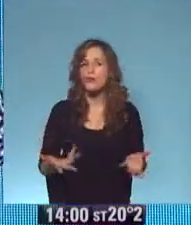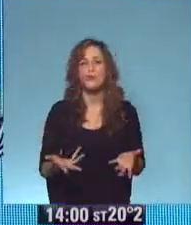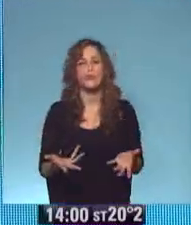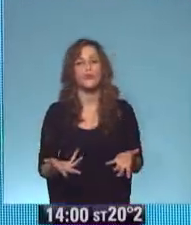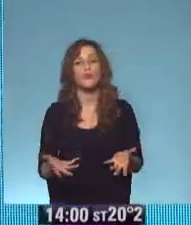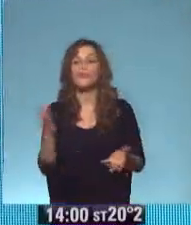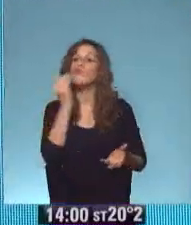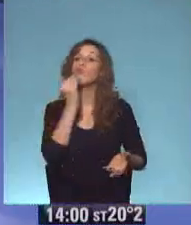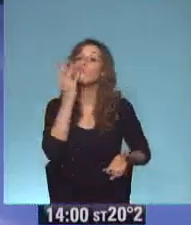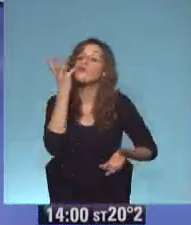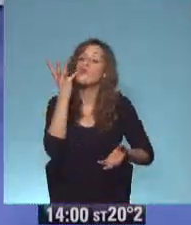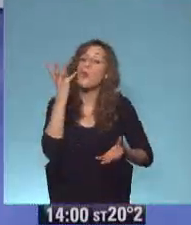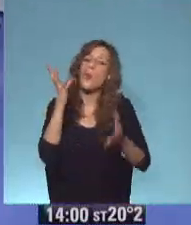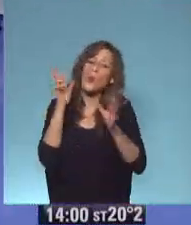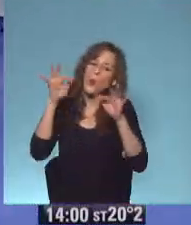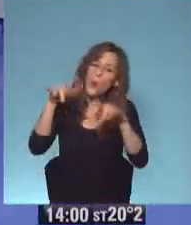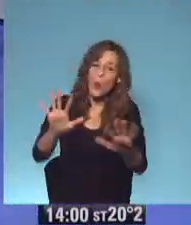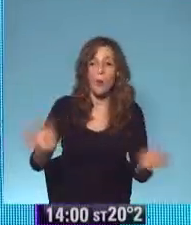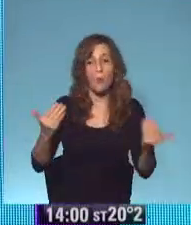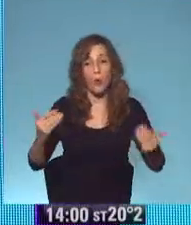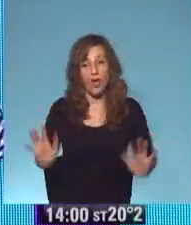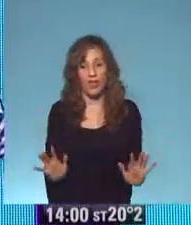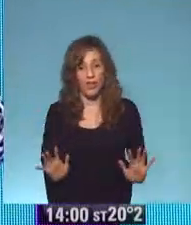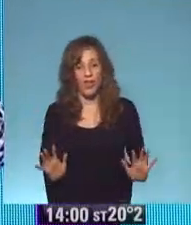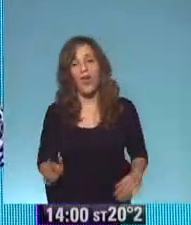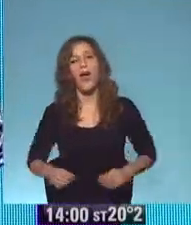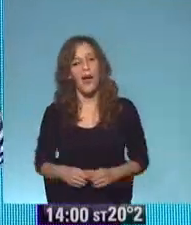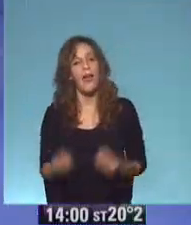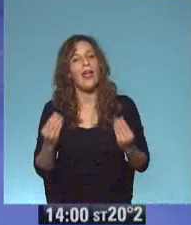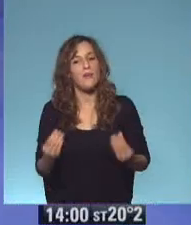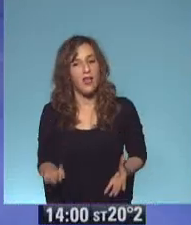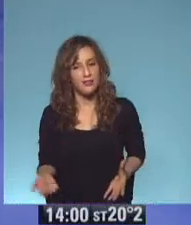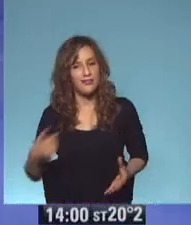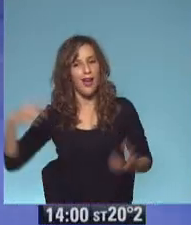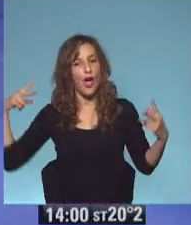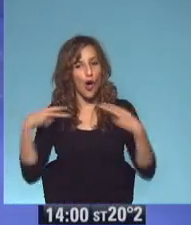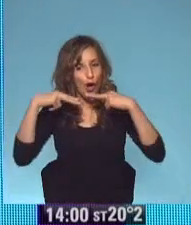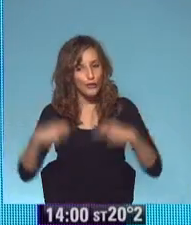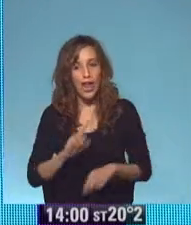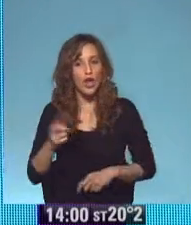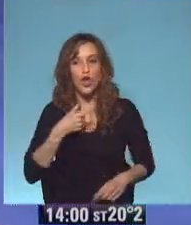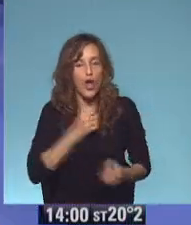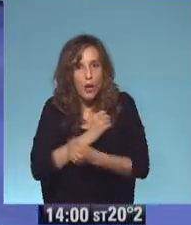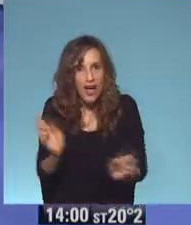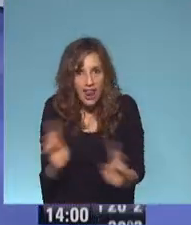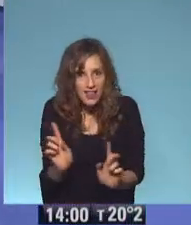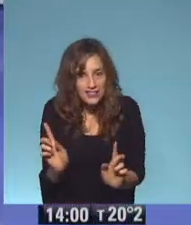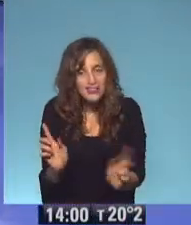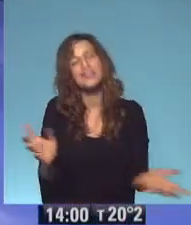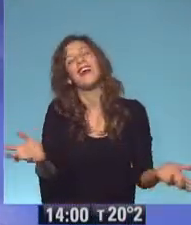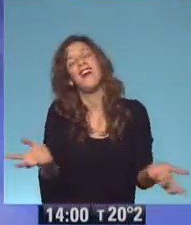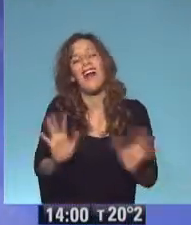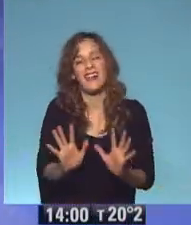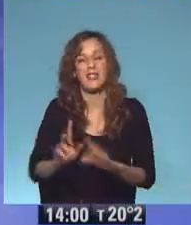beso volador o qué sea? El beso volador fue ayer. ¿No me querés más porque no tengo la palmera? Ay, bueno, va un beso volador y mañana